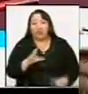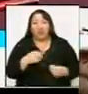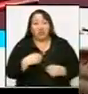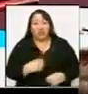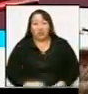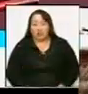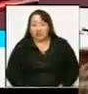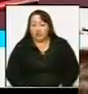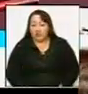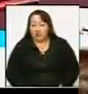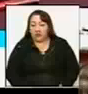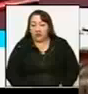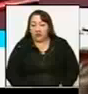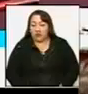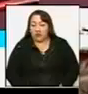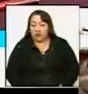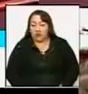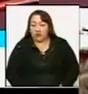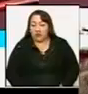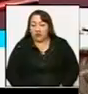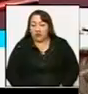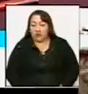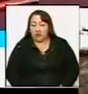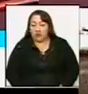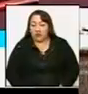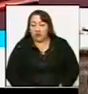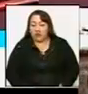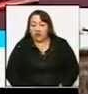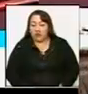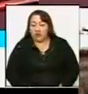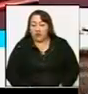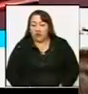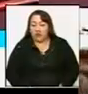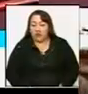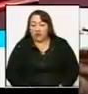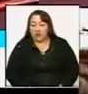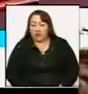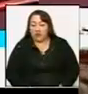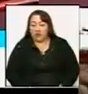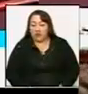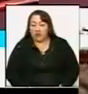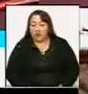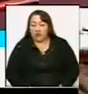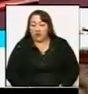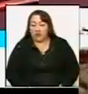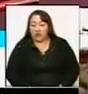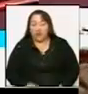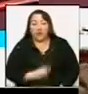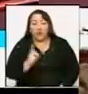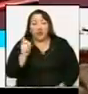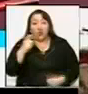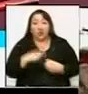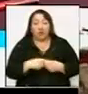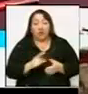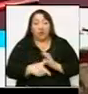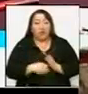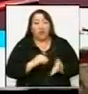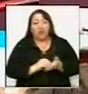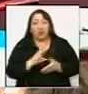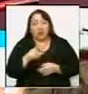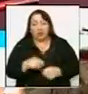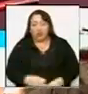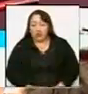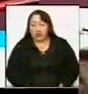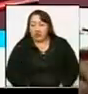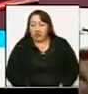le aceptaba. Y eso ha impedido que muchas personas afiliadas a determinados partidos, que según ellos dicen nunca se han afiliado, pero luego aparecen